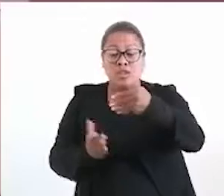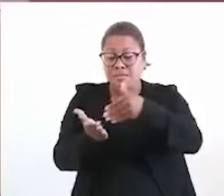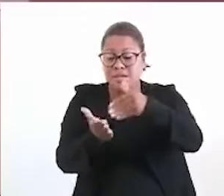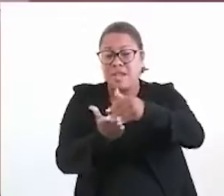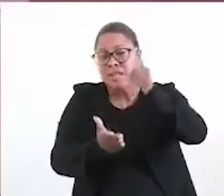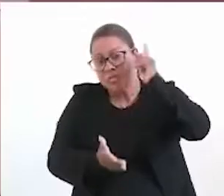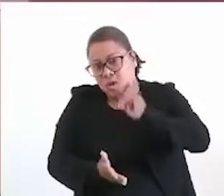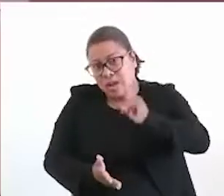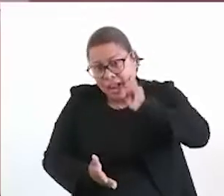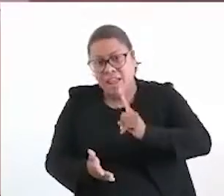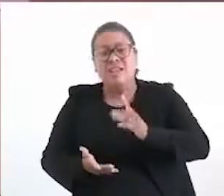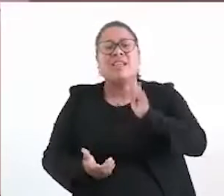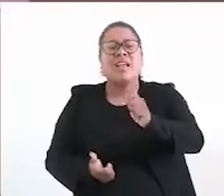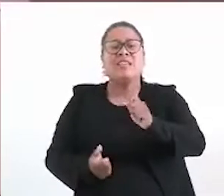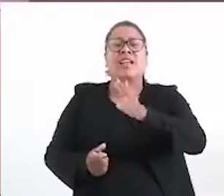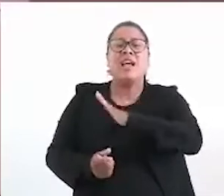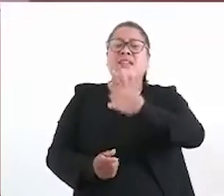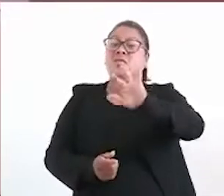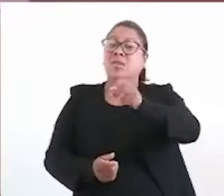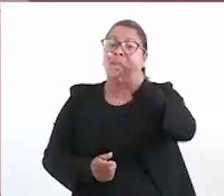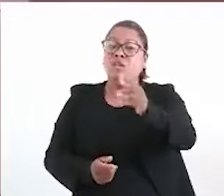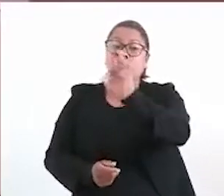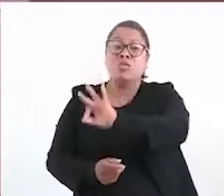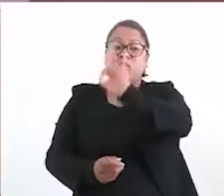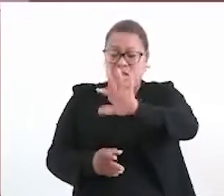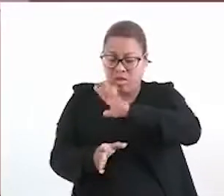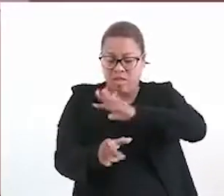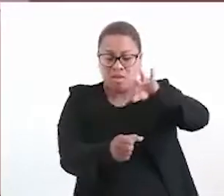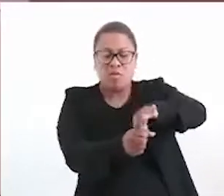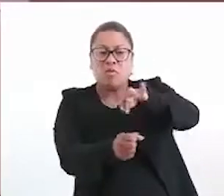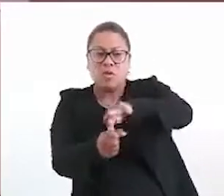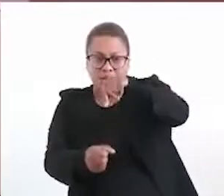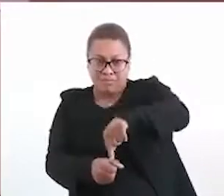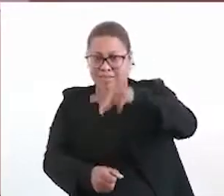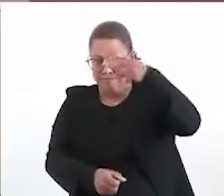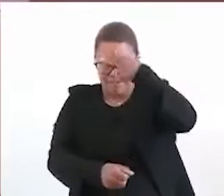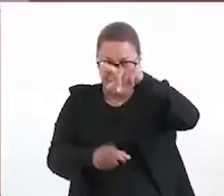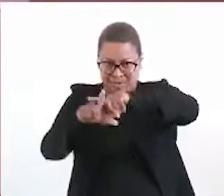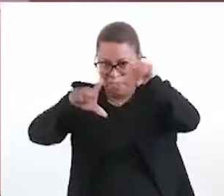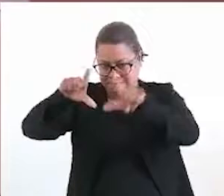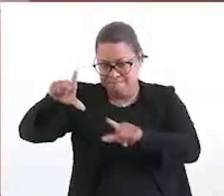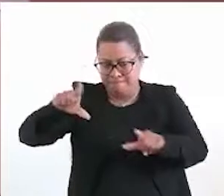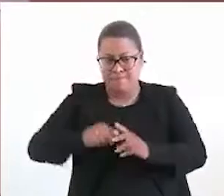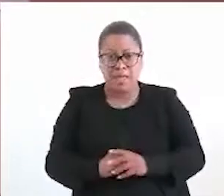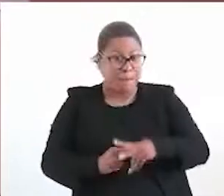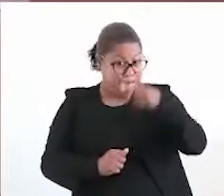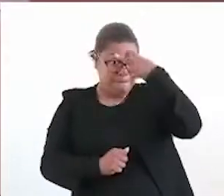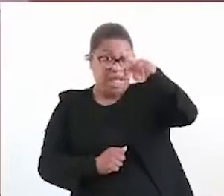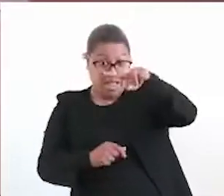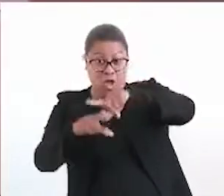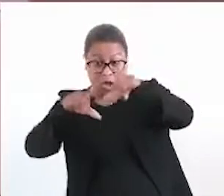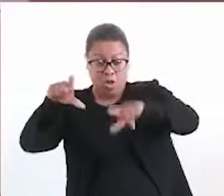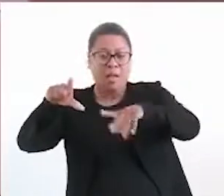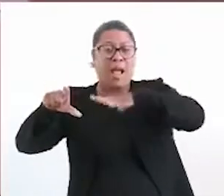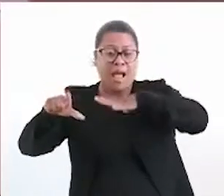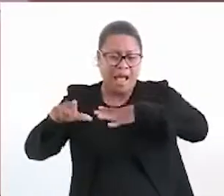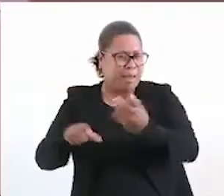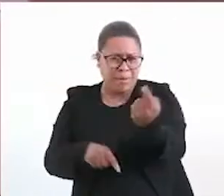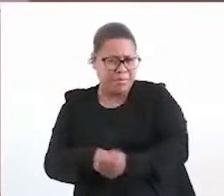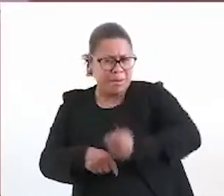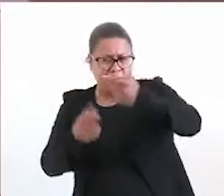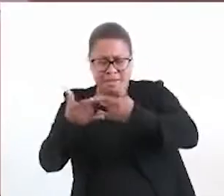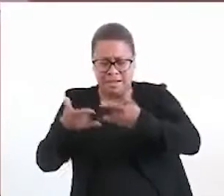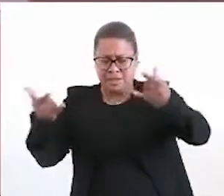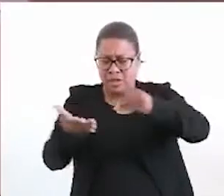de mexicanas que representamos el 52% del voto en nuestro país. México tiene por primera vez en su